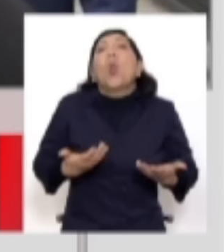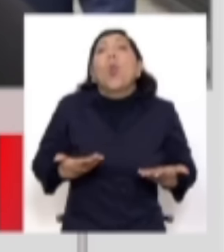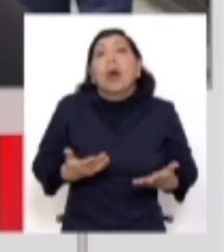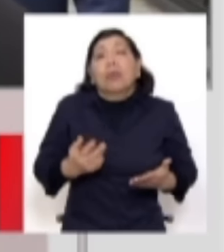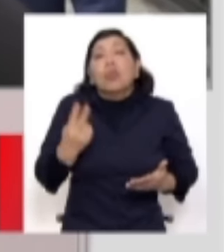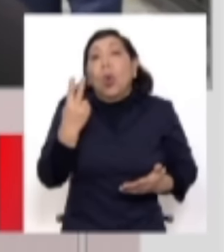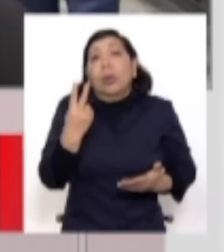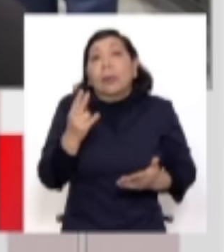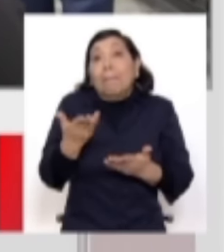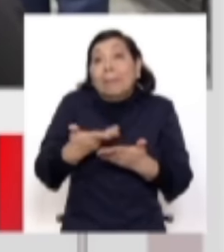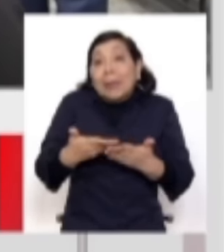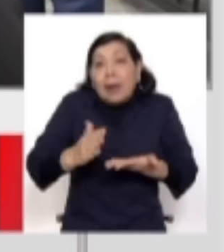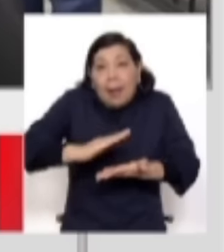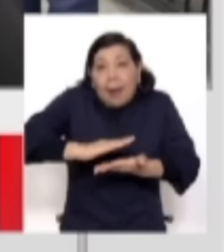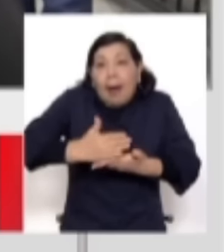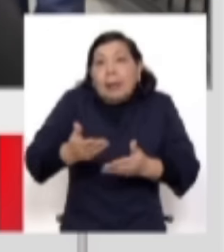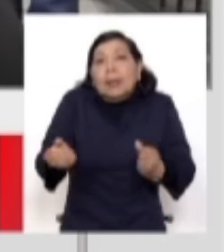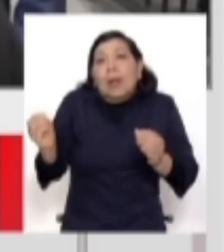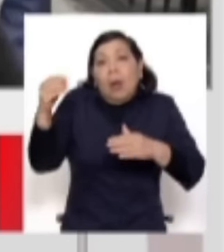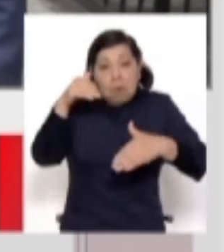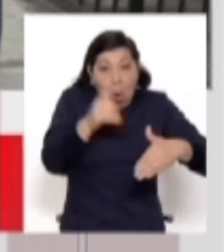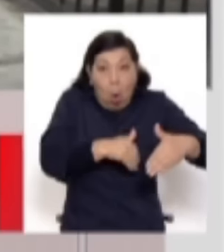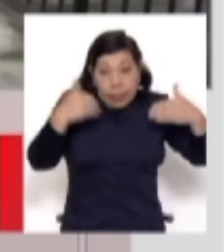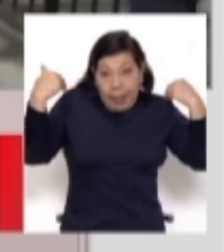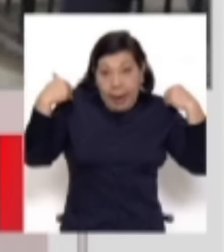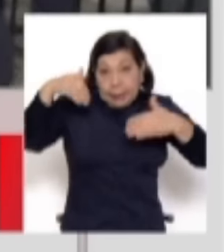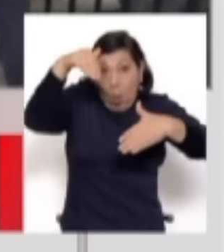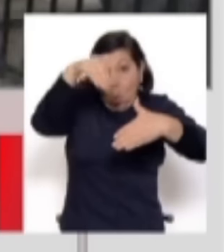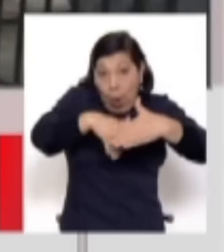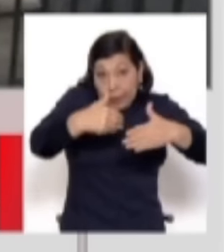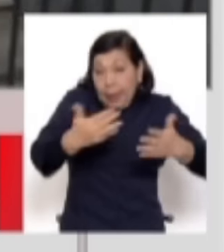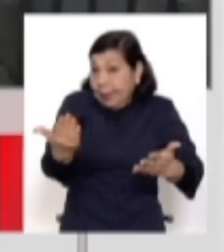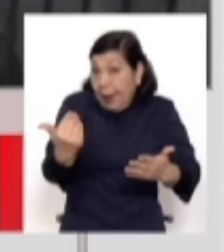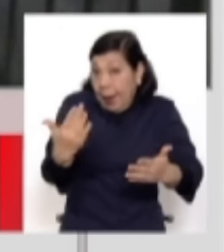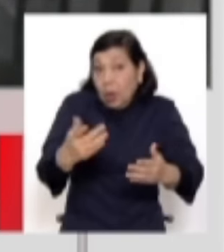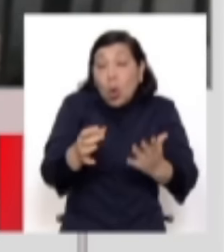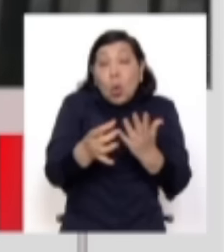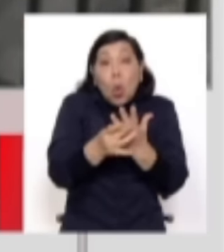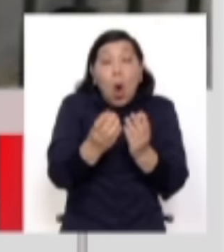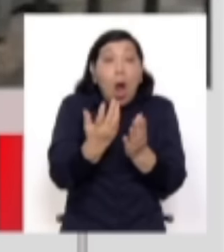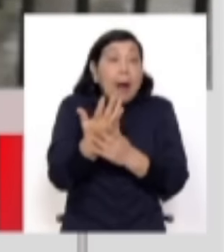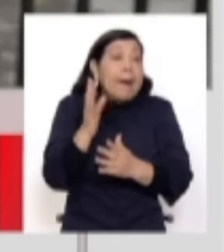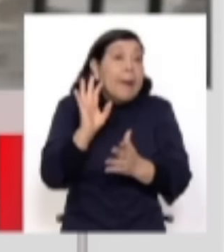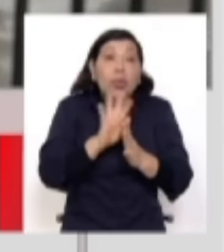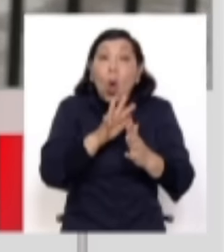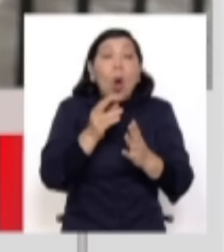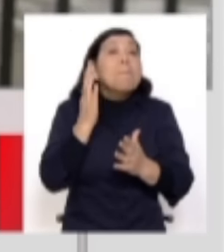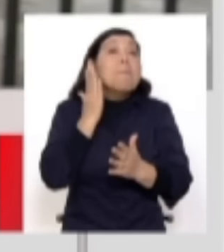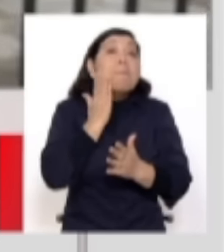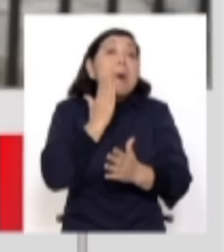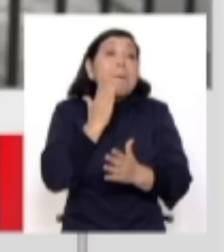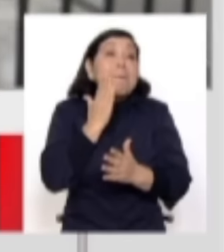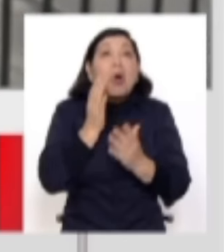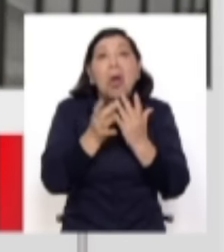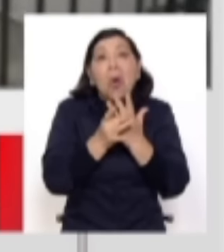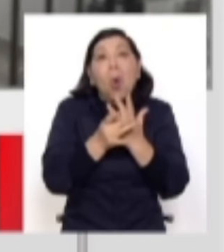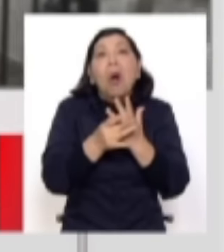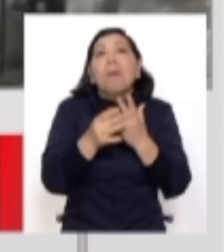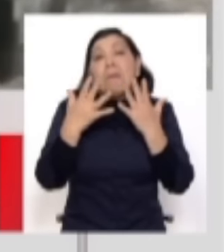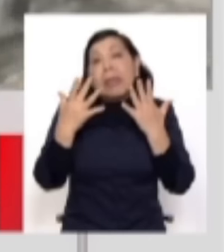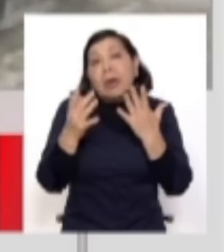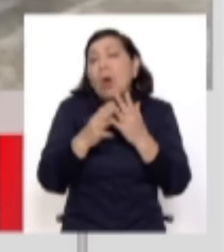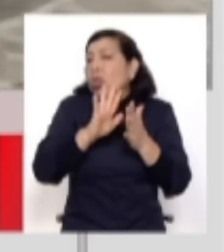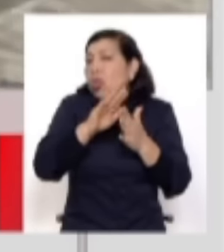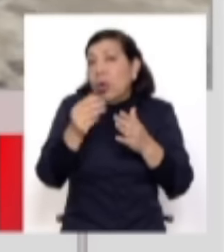¿cuántas? Dos, entonces esas dos laptops las vas a meter en tu mochila y las joyas de tu mamá, todas las joyas que encuentres, sus anillos de